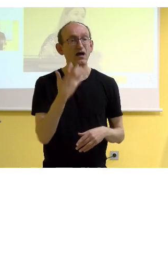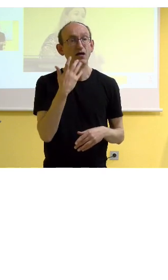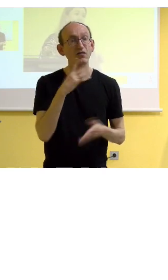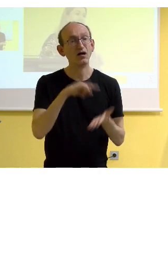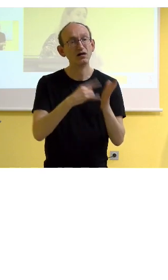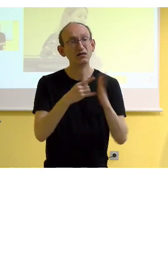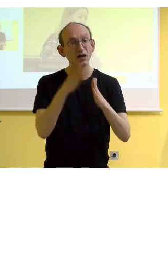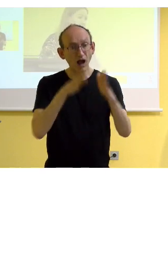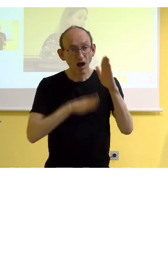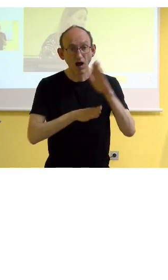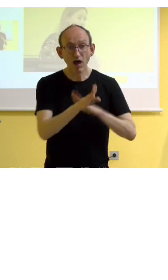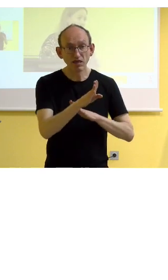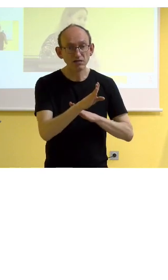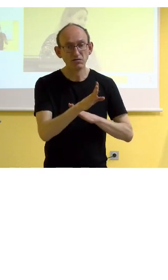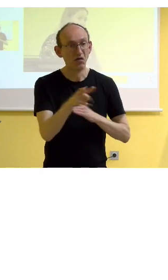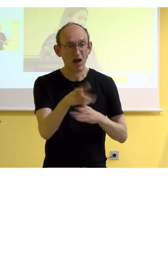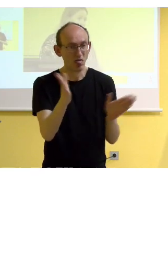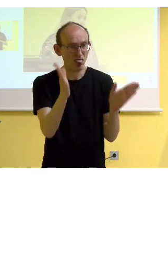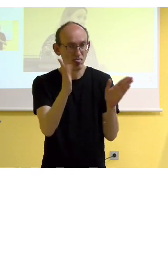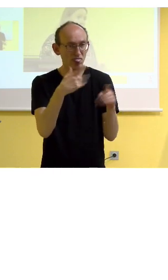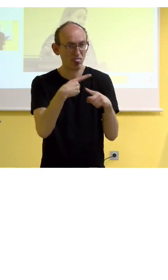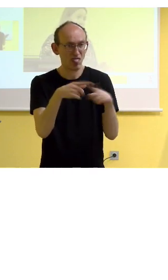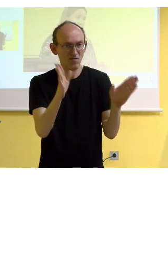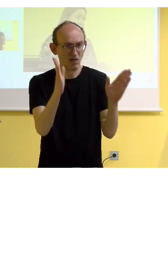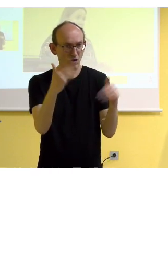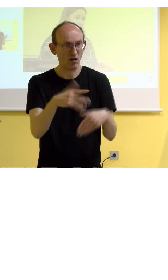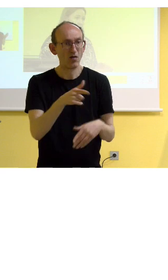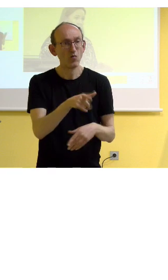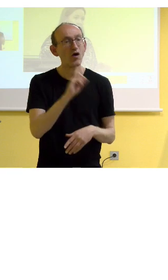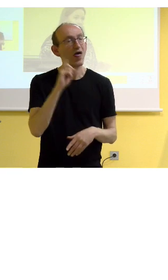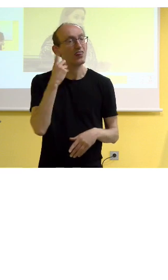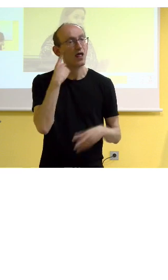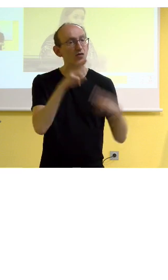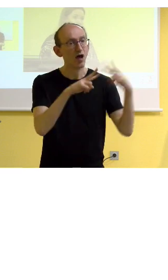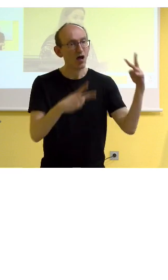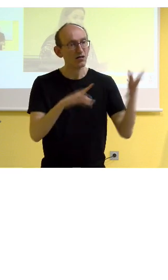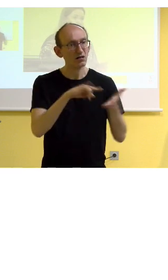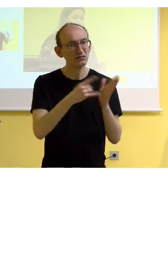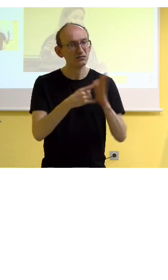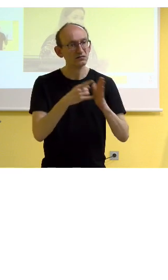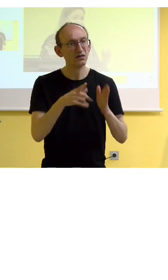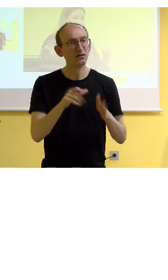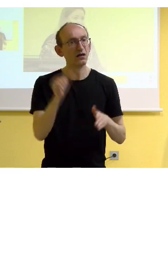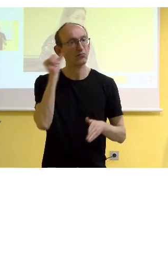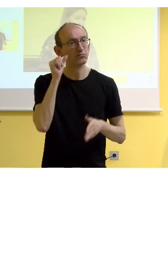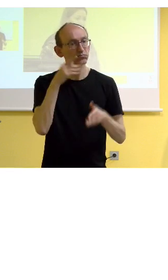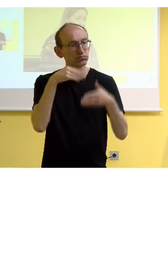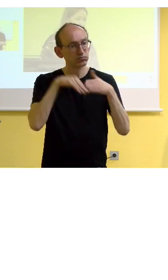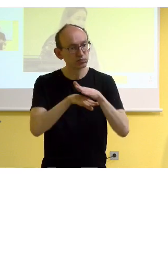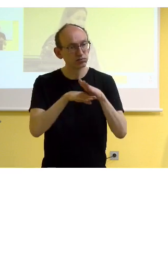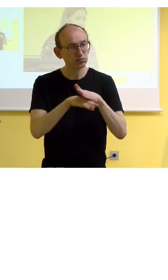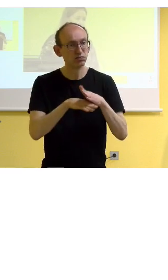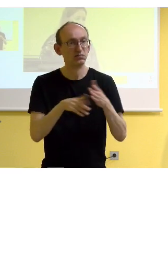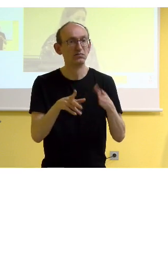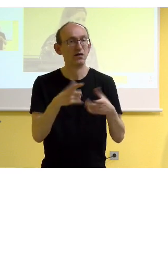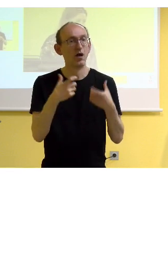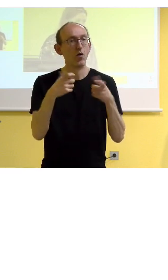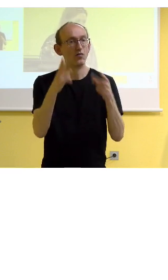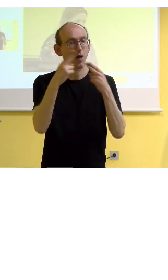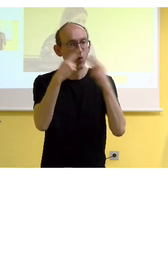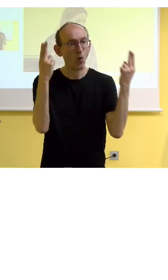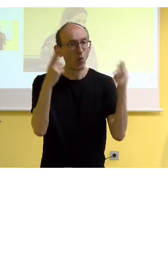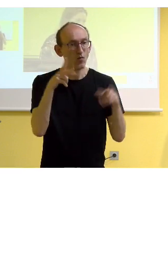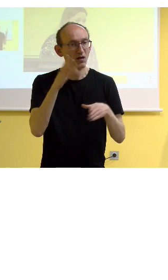esta técnica, ¿vale? O sea, el diagnóstico genético es ya una técnica de reproducción asistida instaurada en las unidades públicas